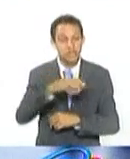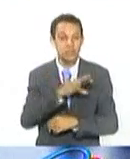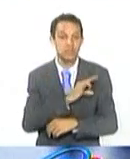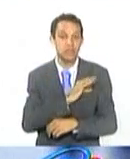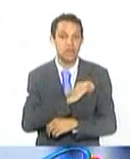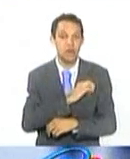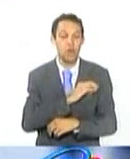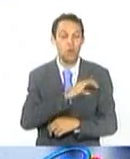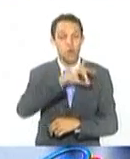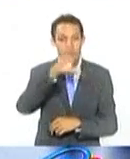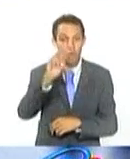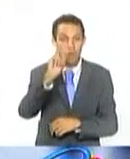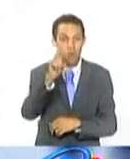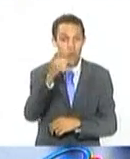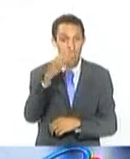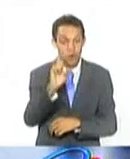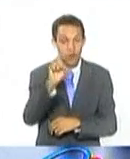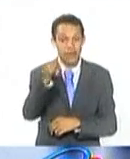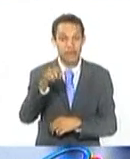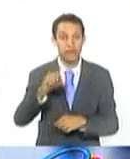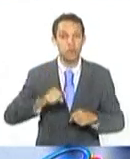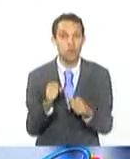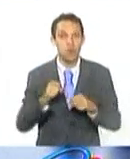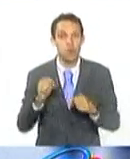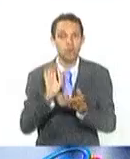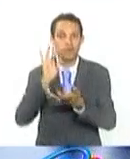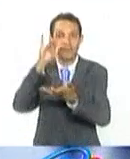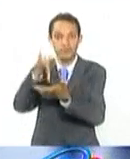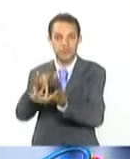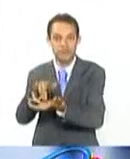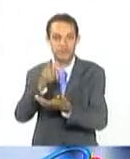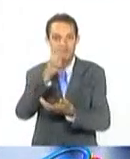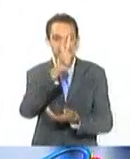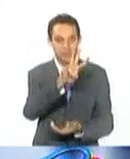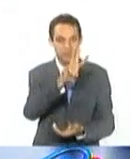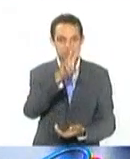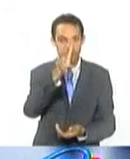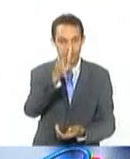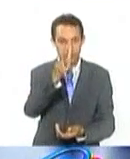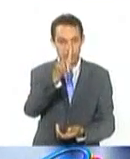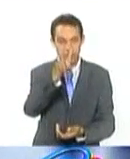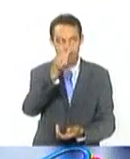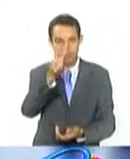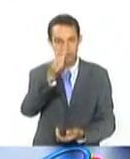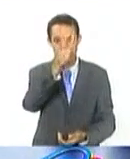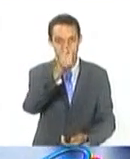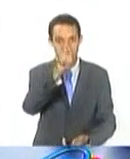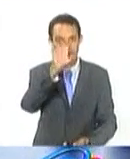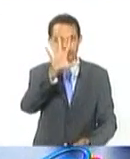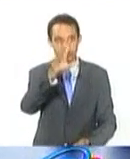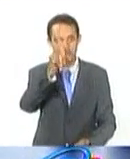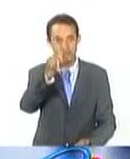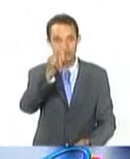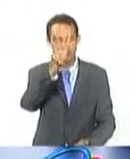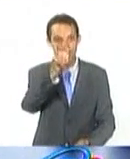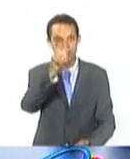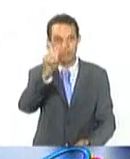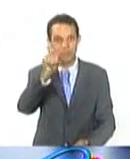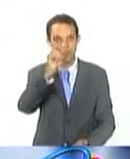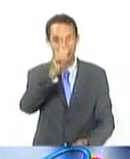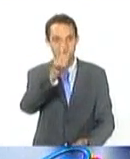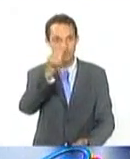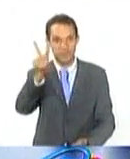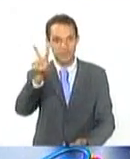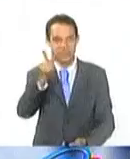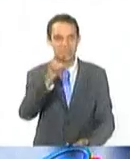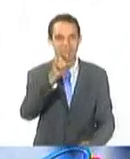Toledo en Bogotá atendiendo nuestra consulta ya en el teléfono 312 751 7722 y a